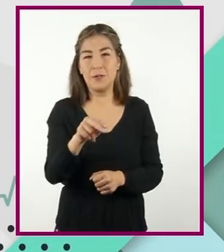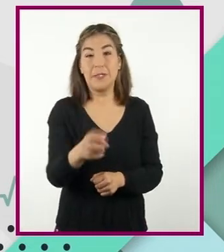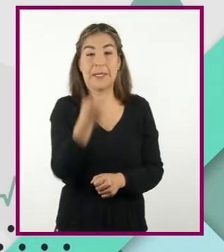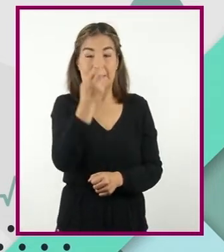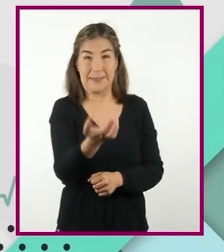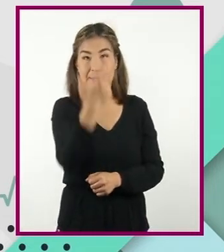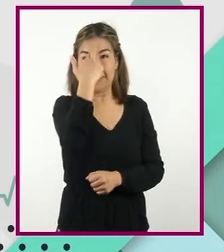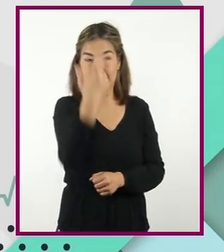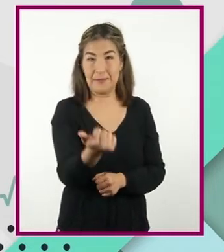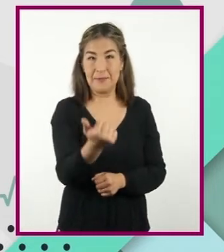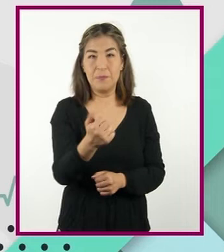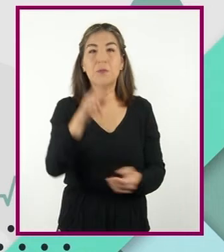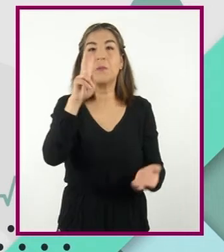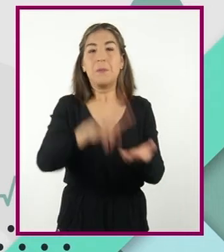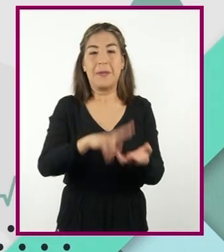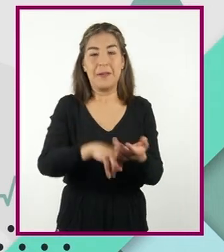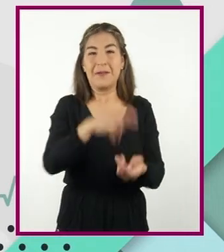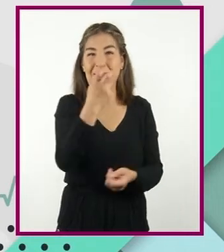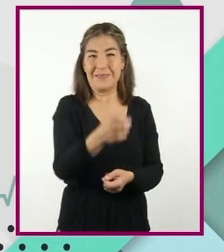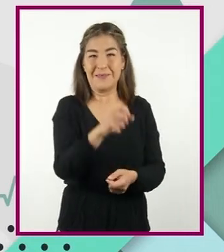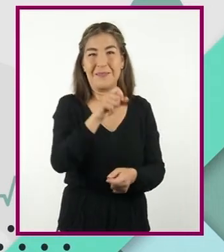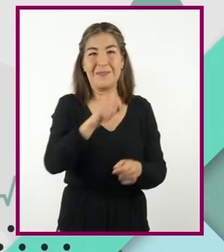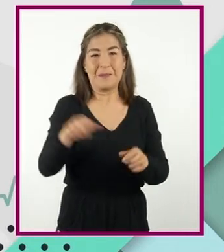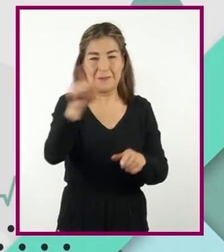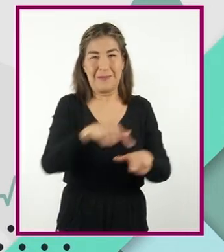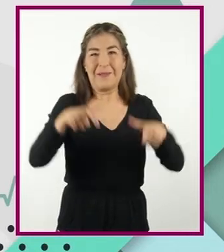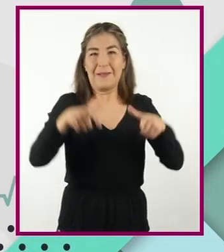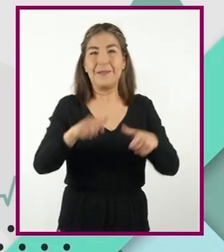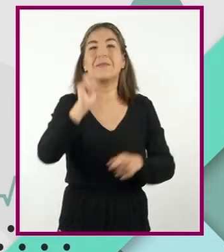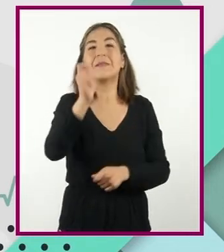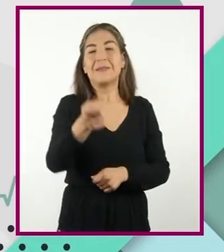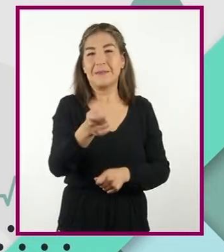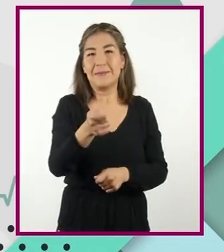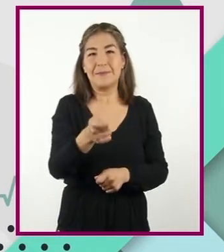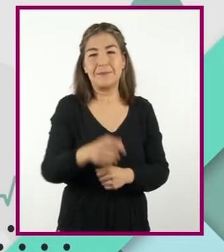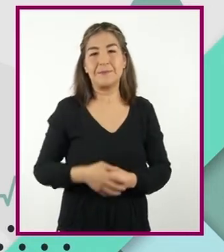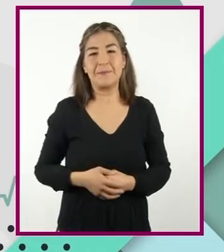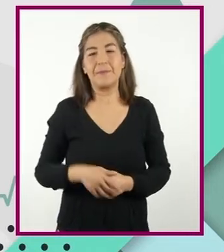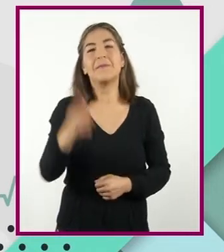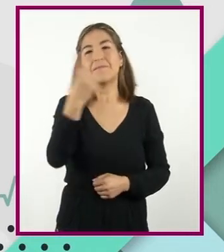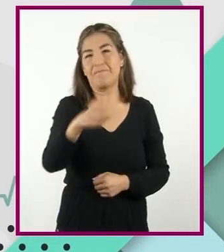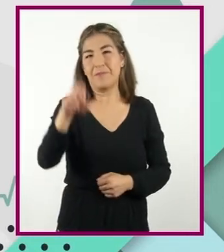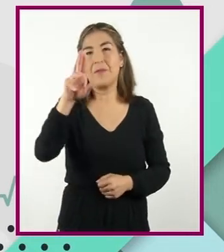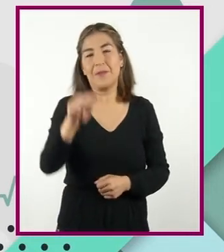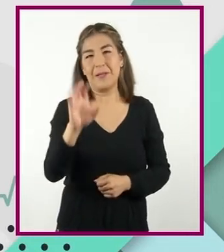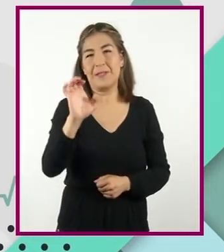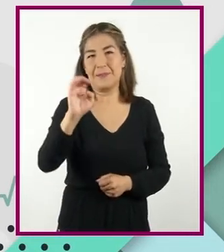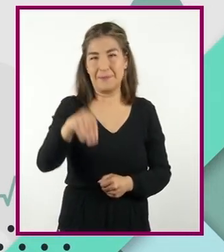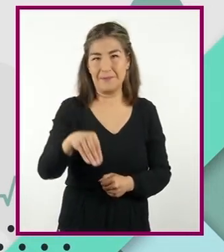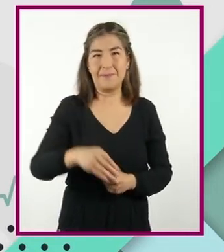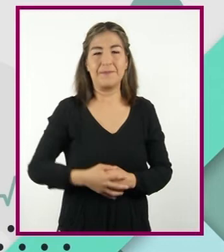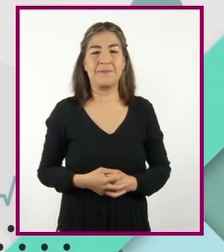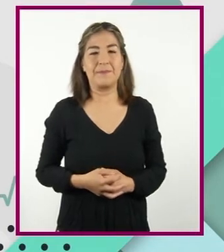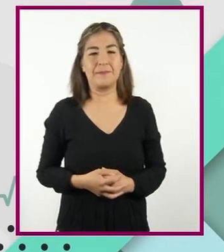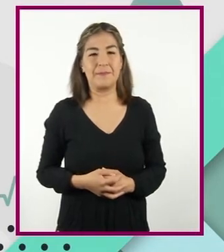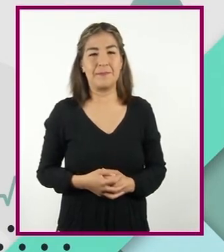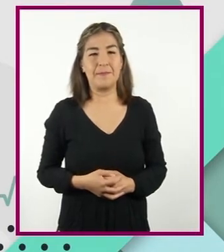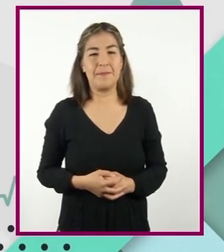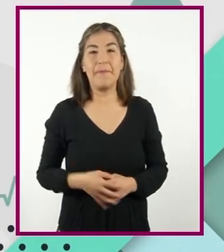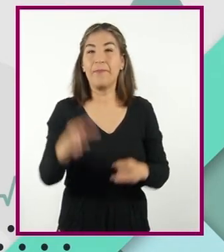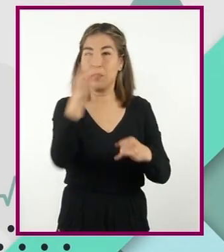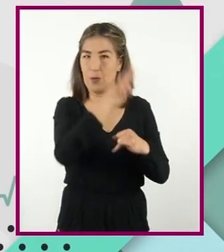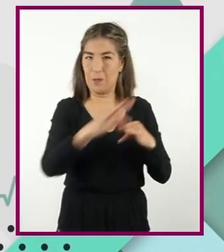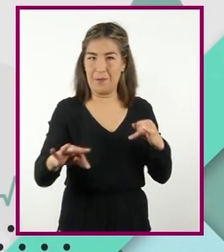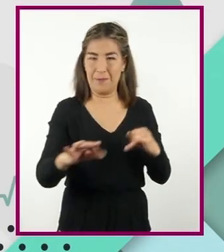tanto, el valor de la medida real del radio del semicírculo es igual a 180 centímetros. Por